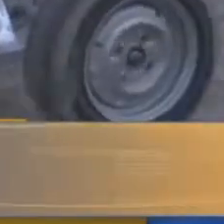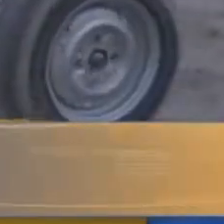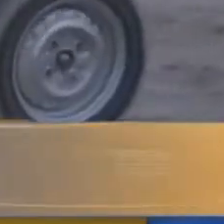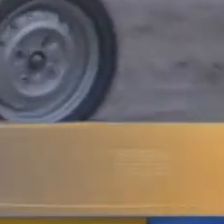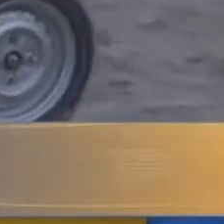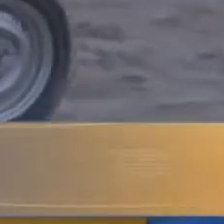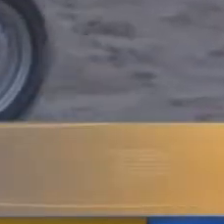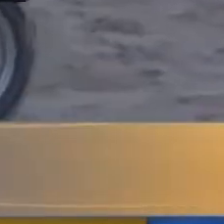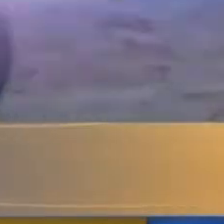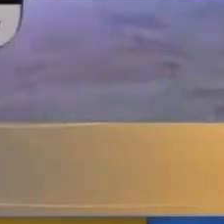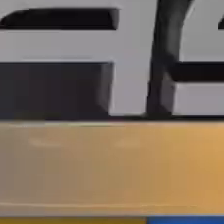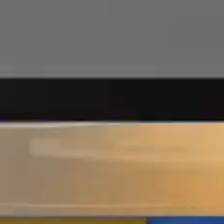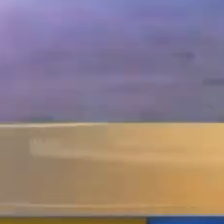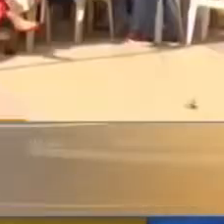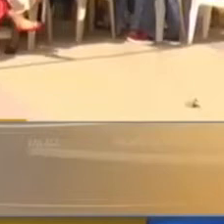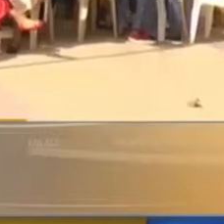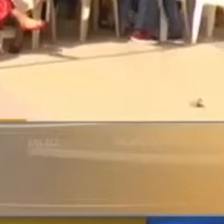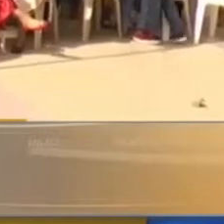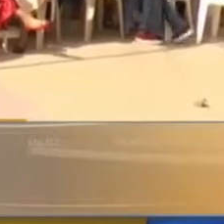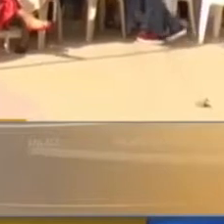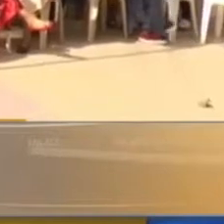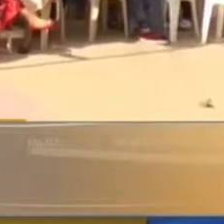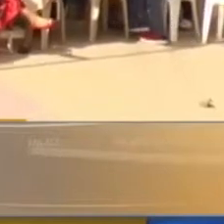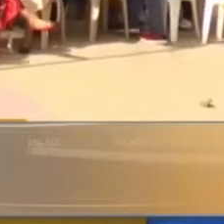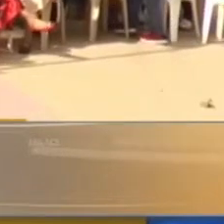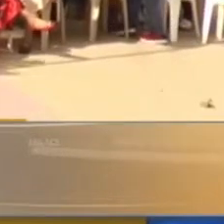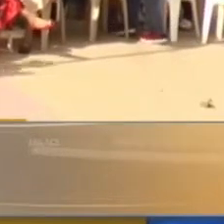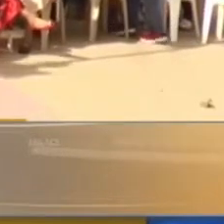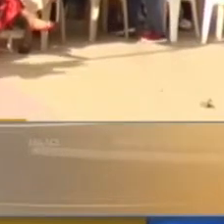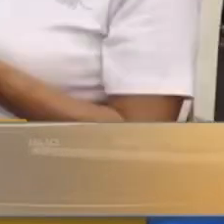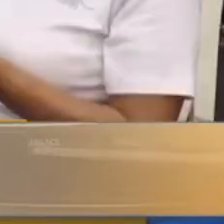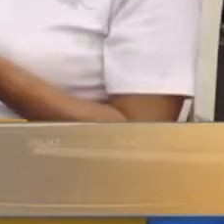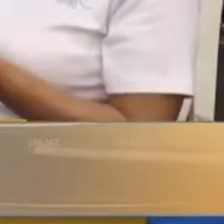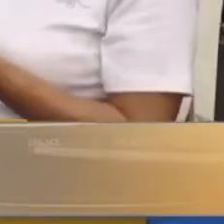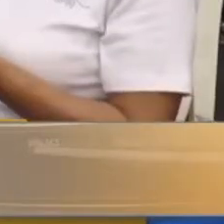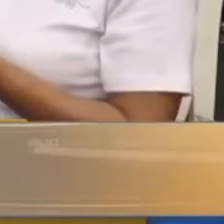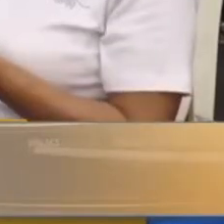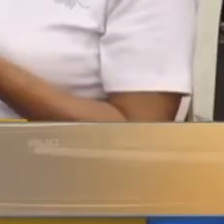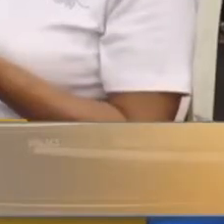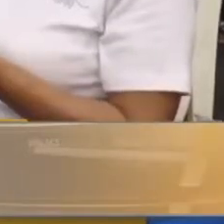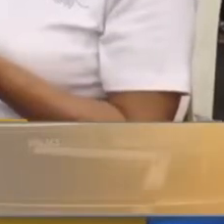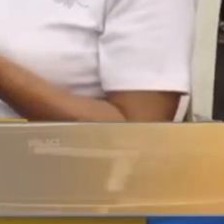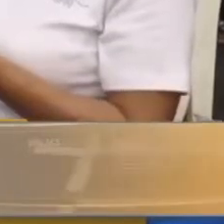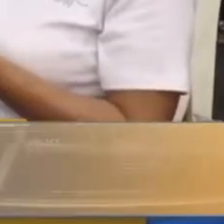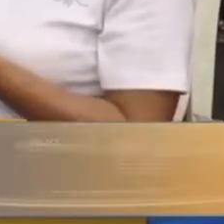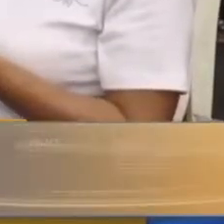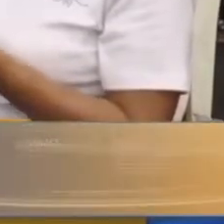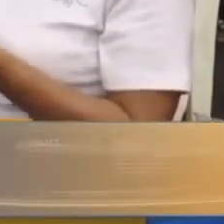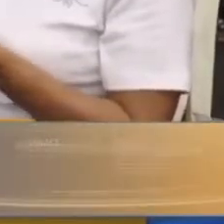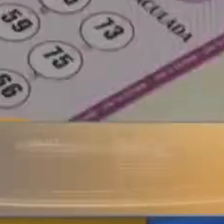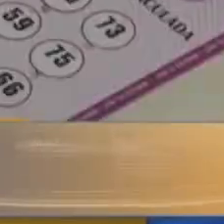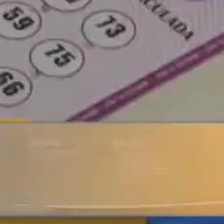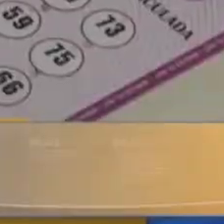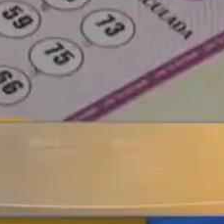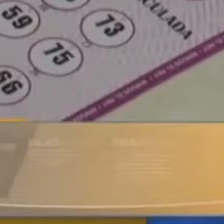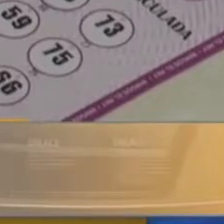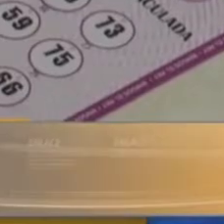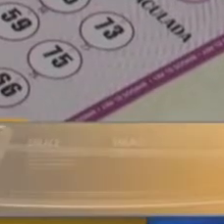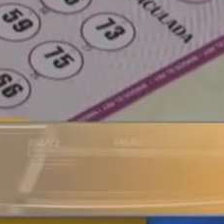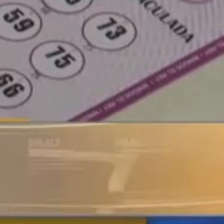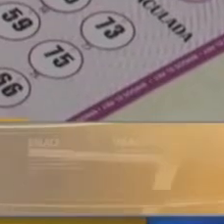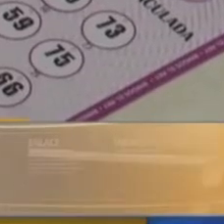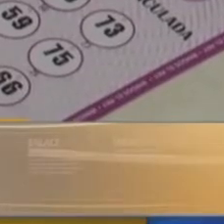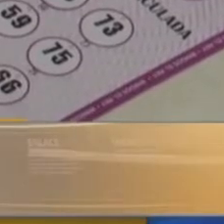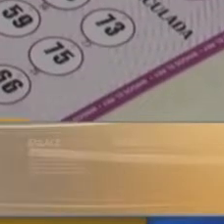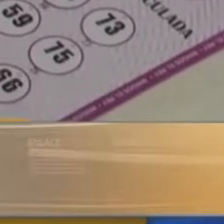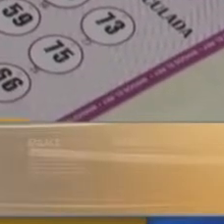diferentes municipios de Santander. Y al cierre, Iglesia Católica organiza bingo para recaudar fondos con destino a una de sus parroquias.